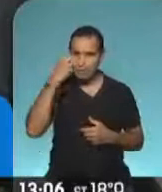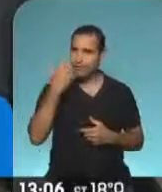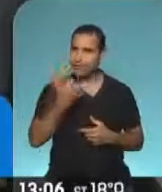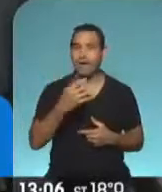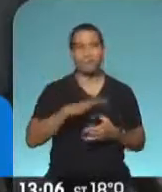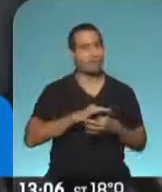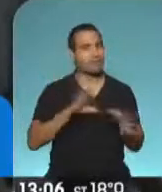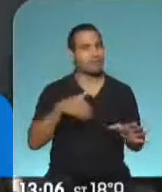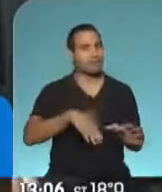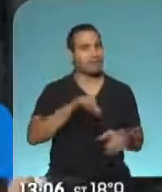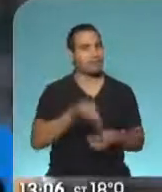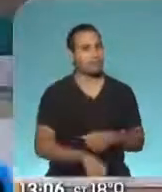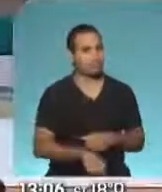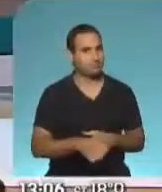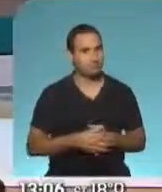la democracia.